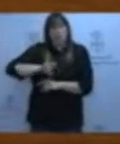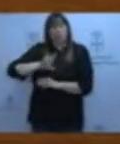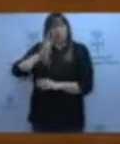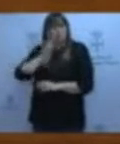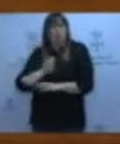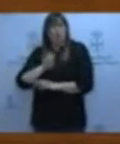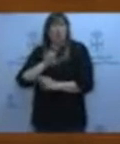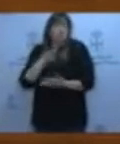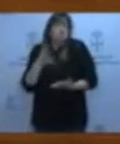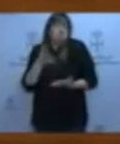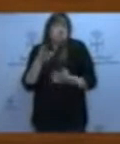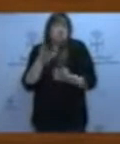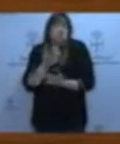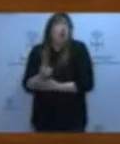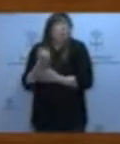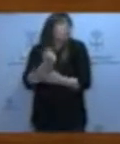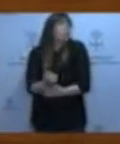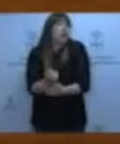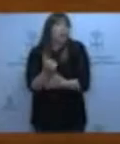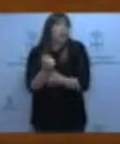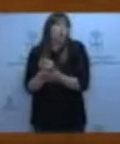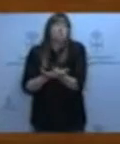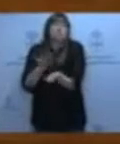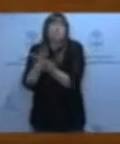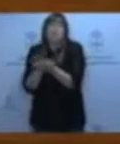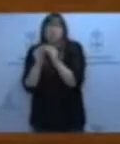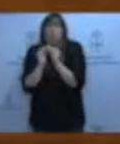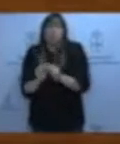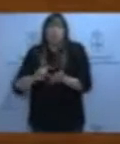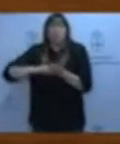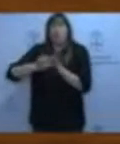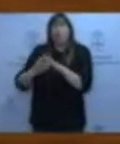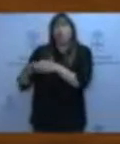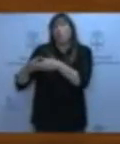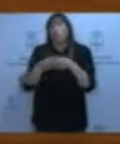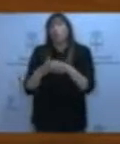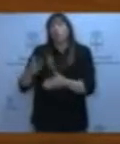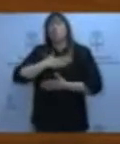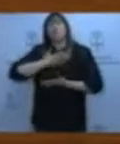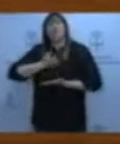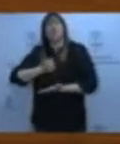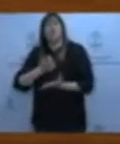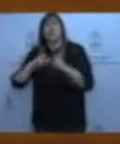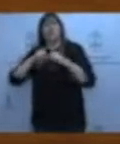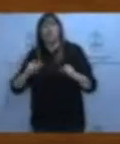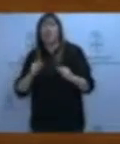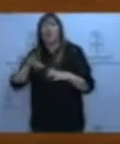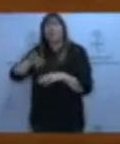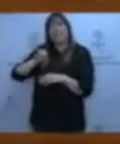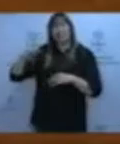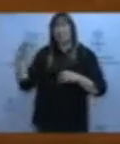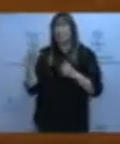y simplemente nada, apoyamos, instando una vez más a la elaboración de ese plan de conjunto para el patrimonio asturiano, entendiendo que es una necesidad